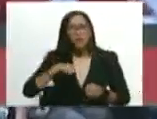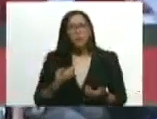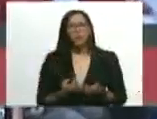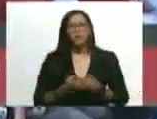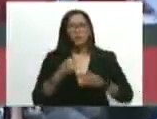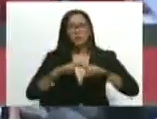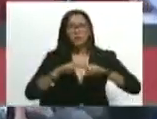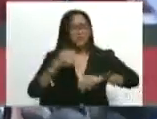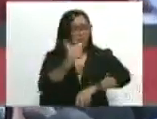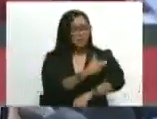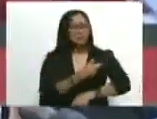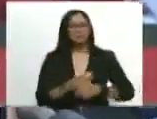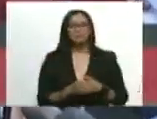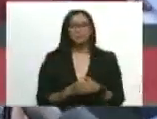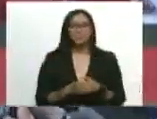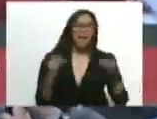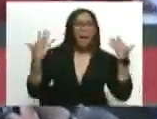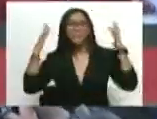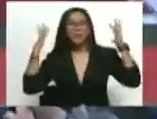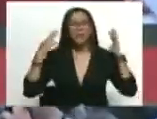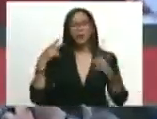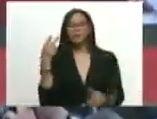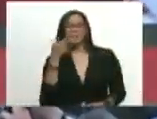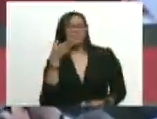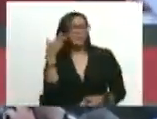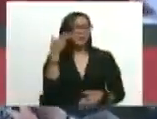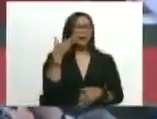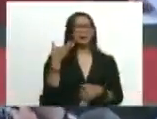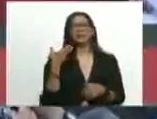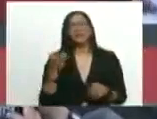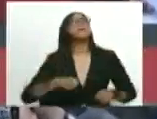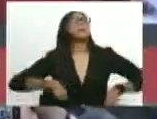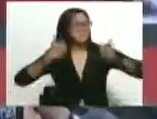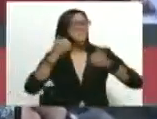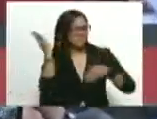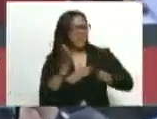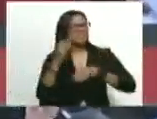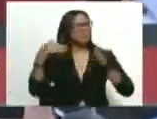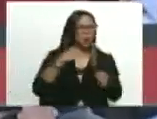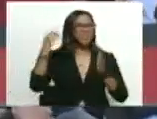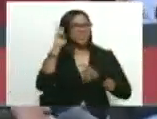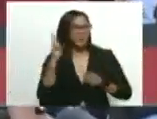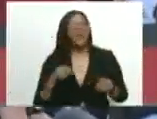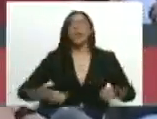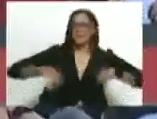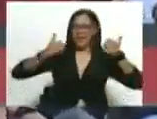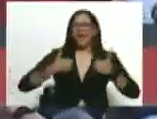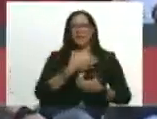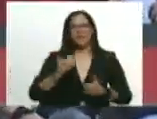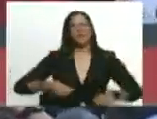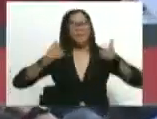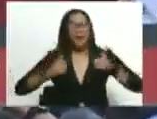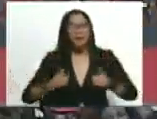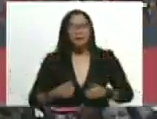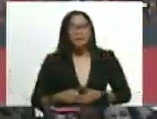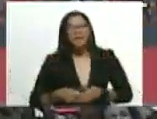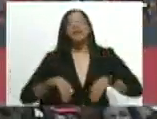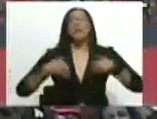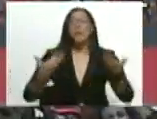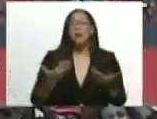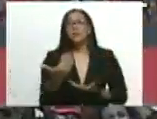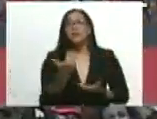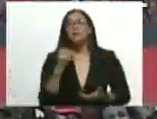aplaudían tomándose un whisky y diciendo más sanciones queremos más sanciones cuando venían también